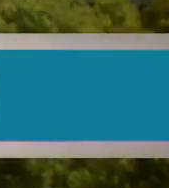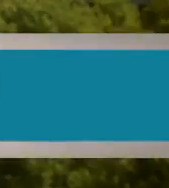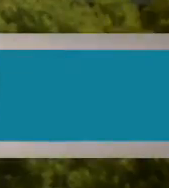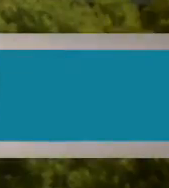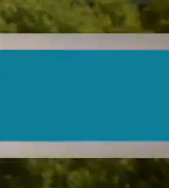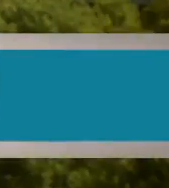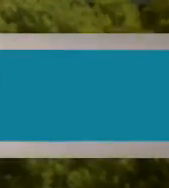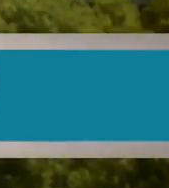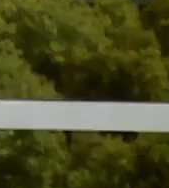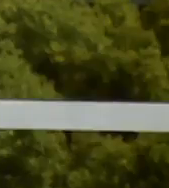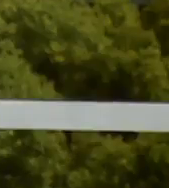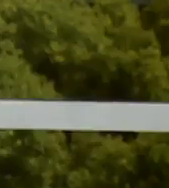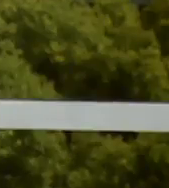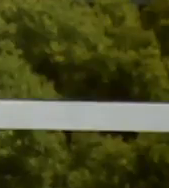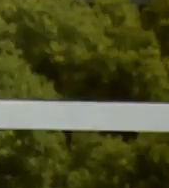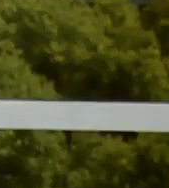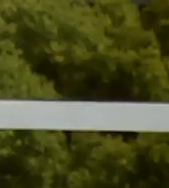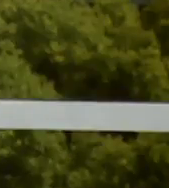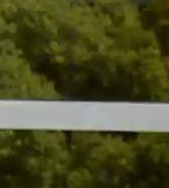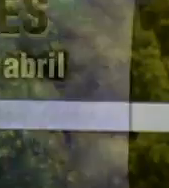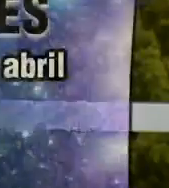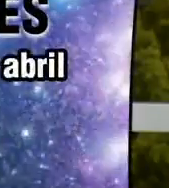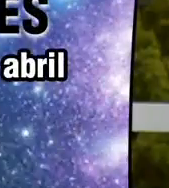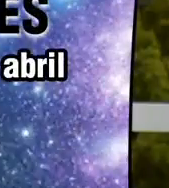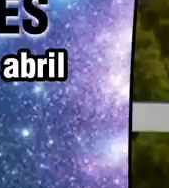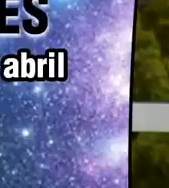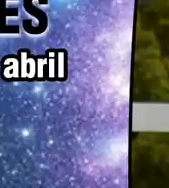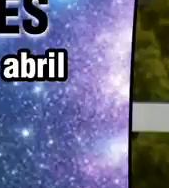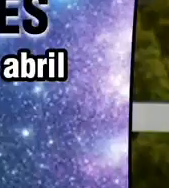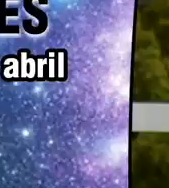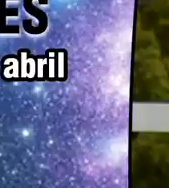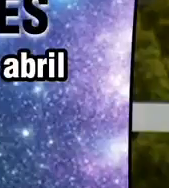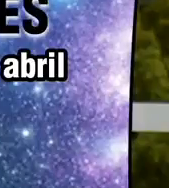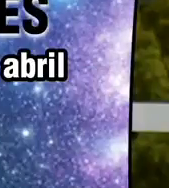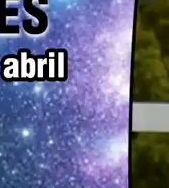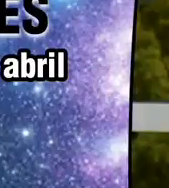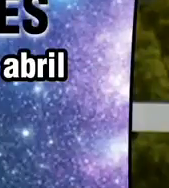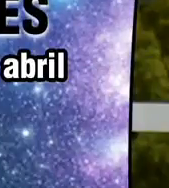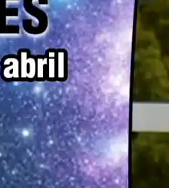arianos, al tener a Marte en Acuario, están generando muchos cambios en su personalidad y en